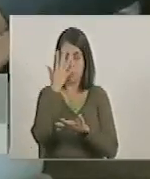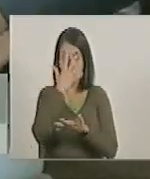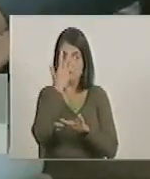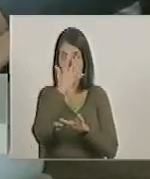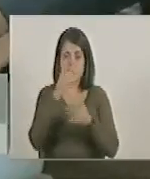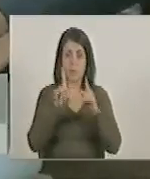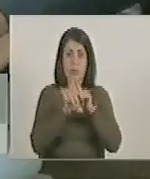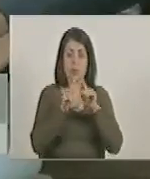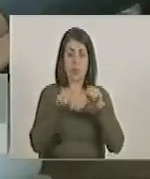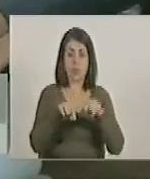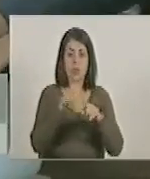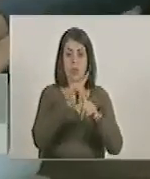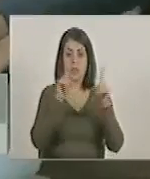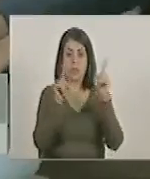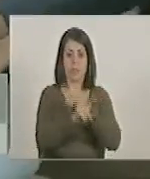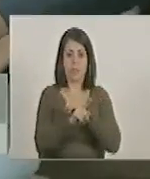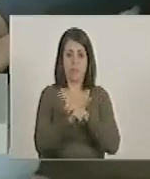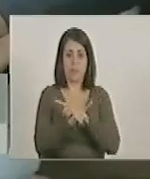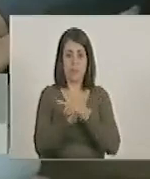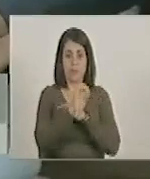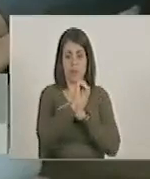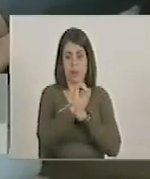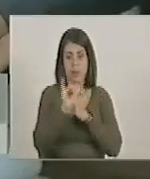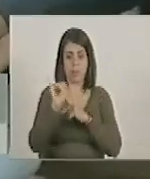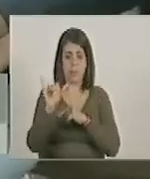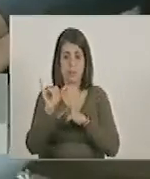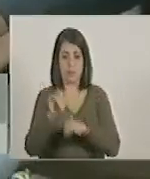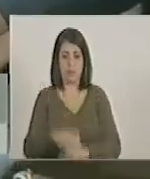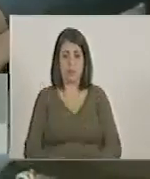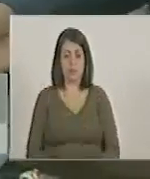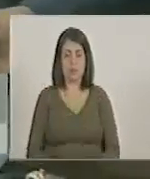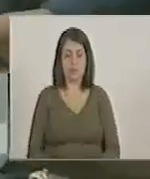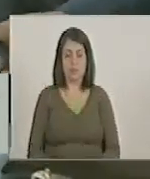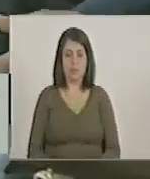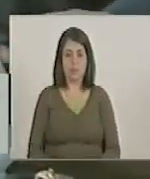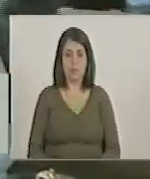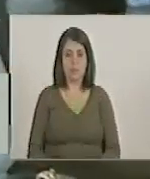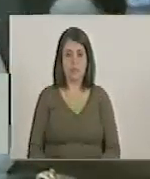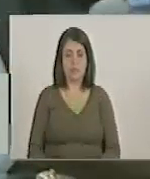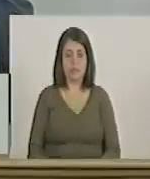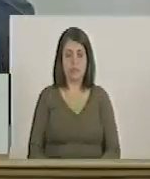De igual manera, sustituir el O por el I.